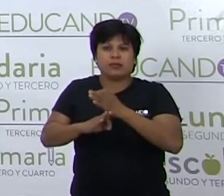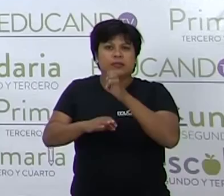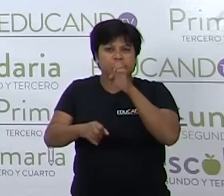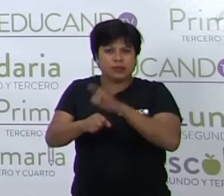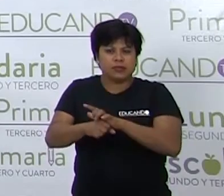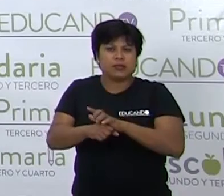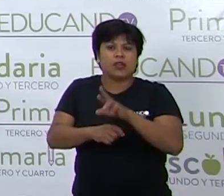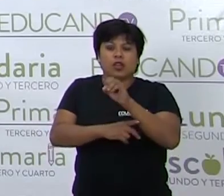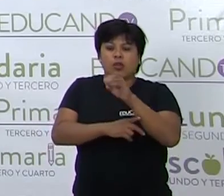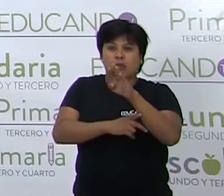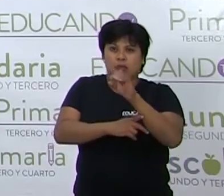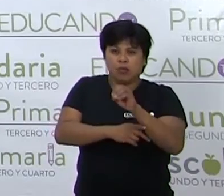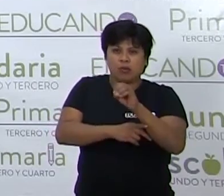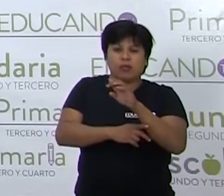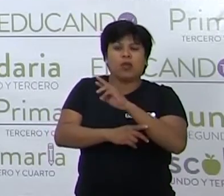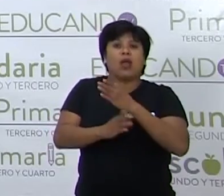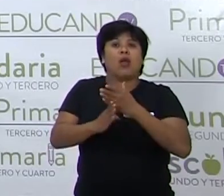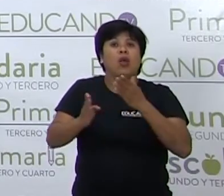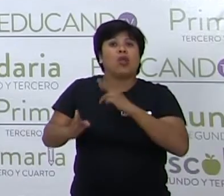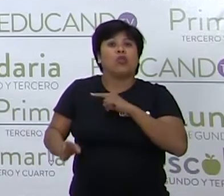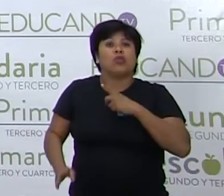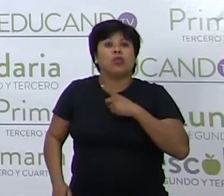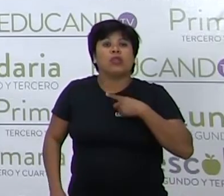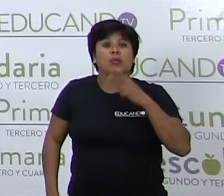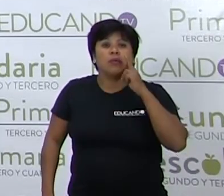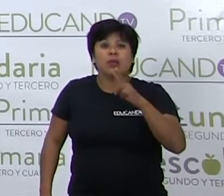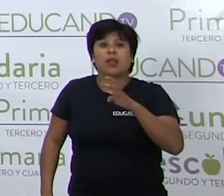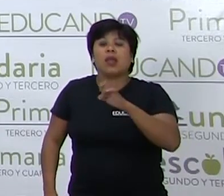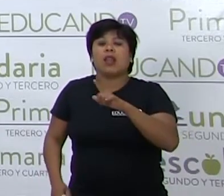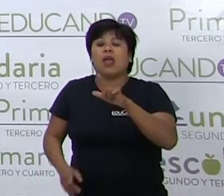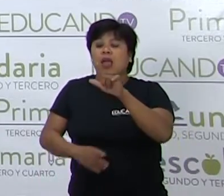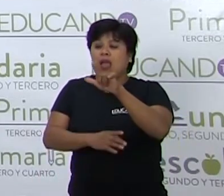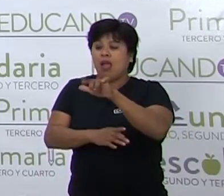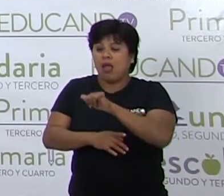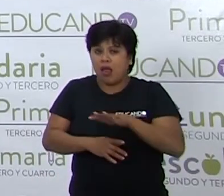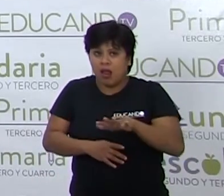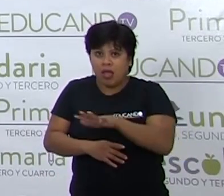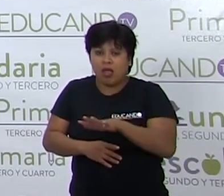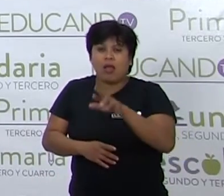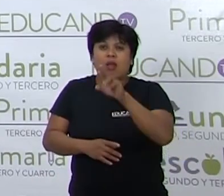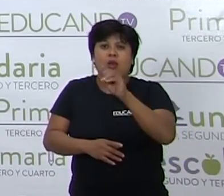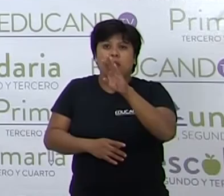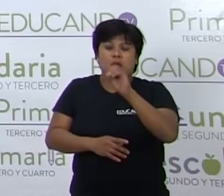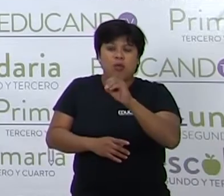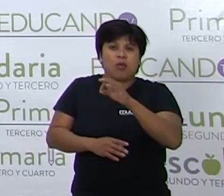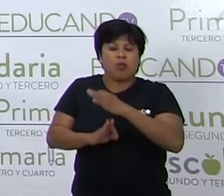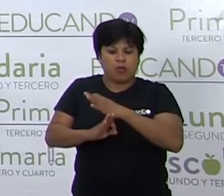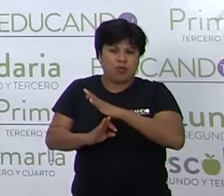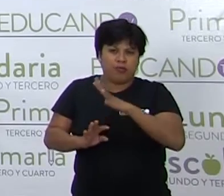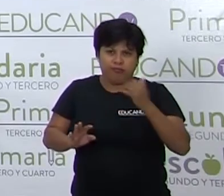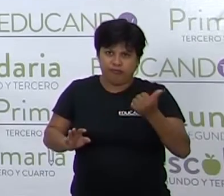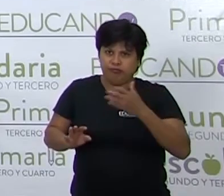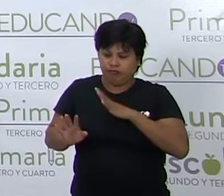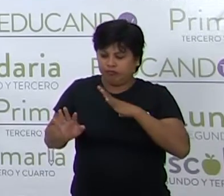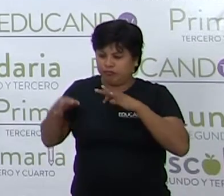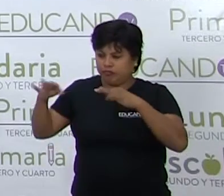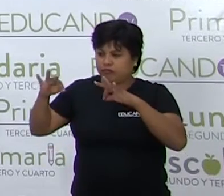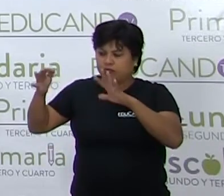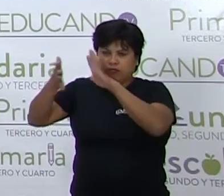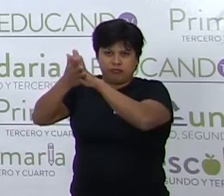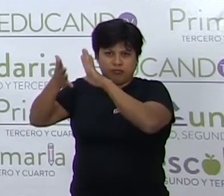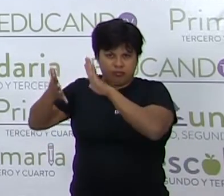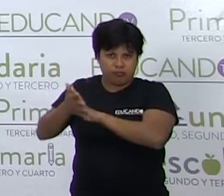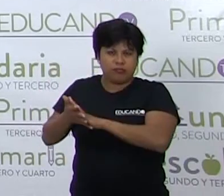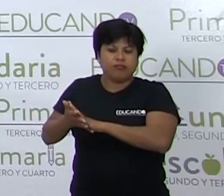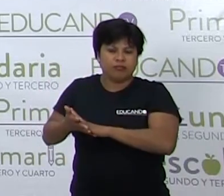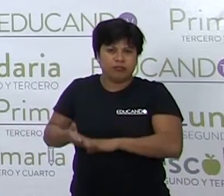rombo ahora nos toca identificar el área del rombo voy a voy a pegar la otra figura que tenemos